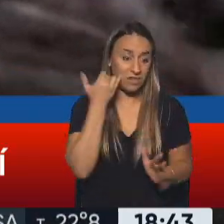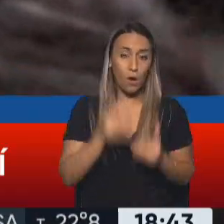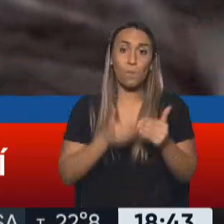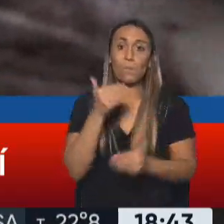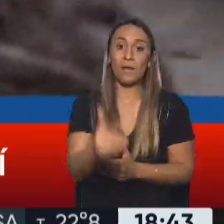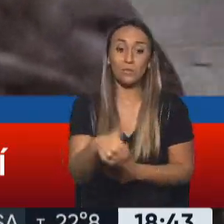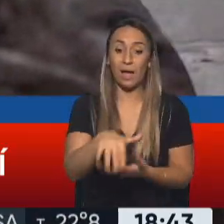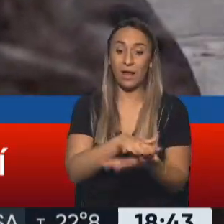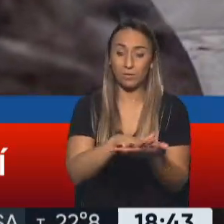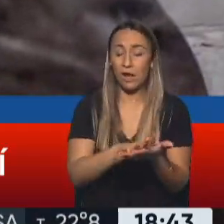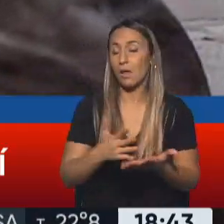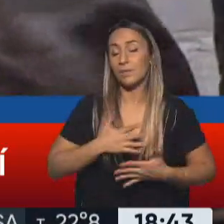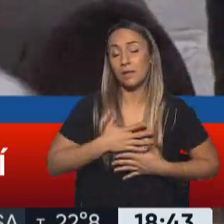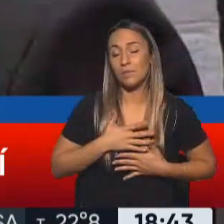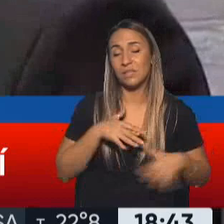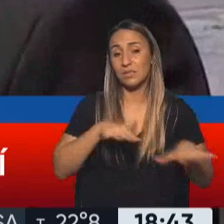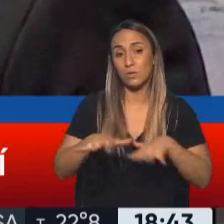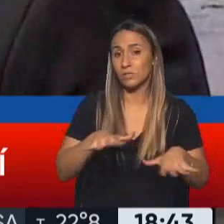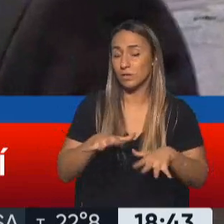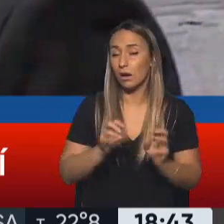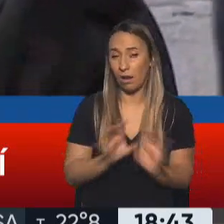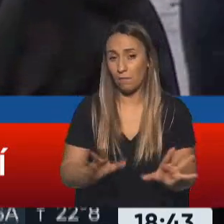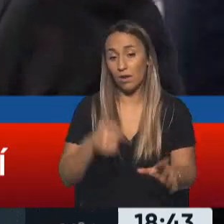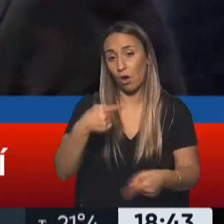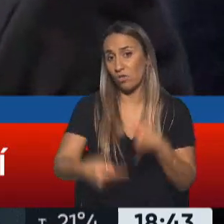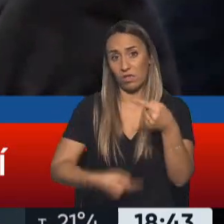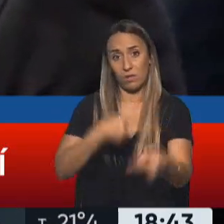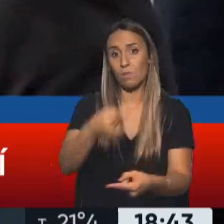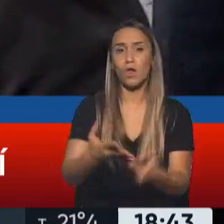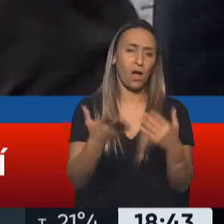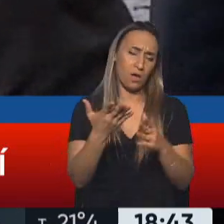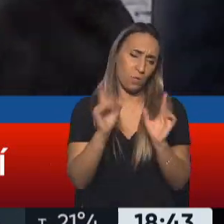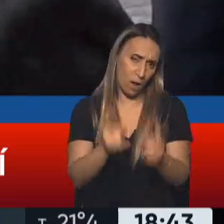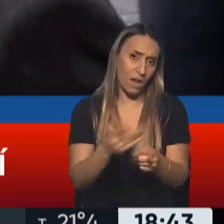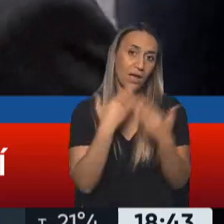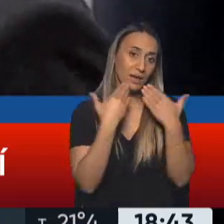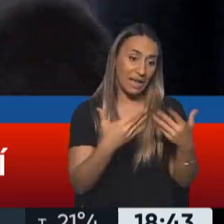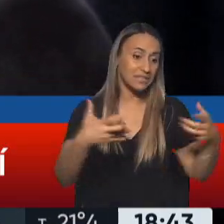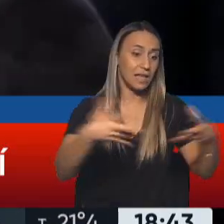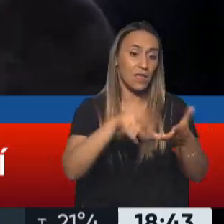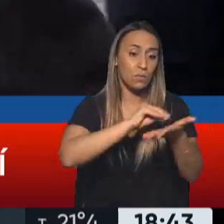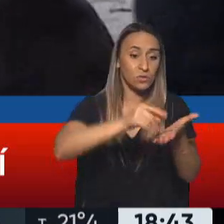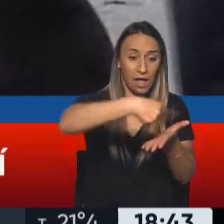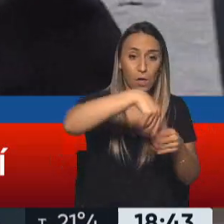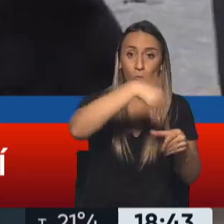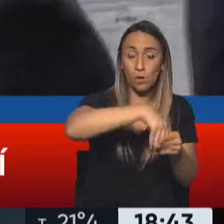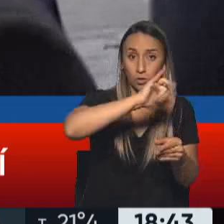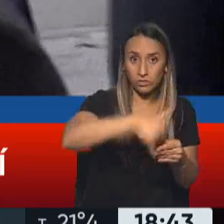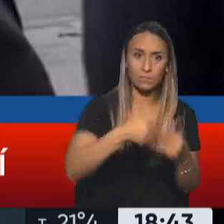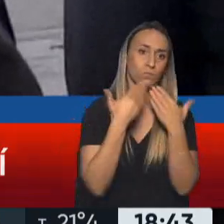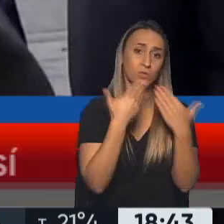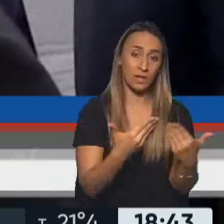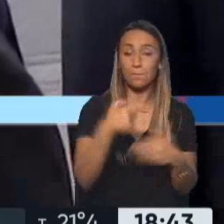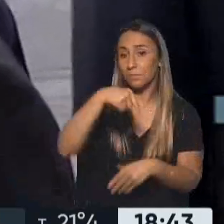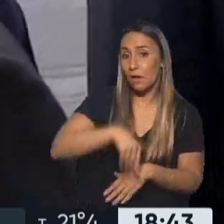años, pero yo le agradezco a todos los diputados que ayer nos acompañaron, porque es un momento difícil para la